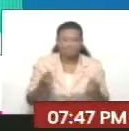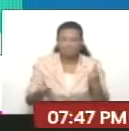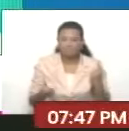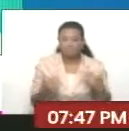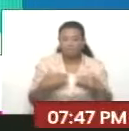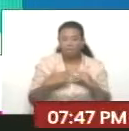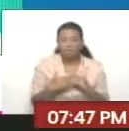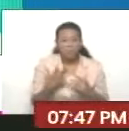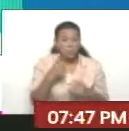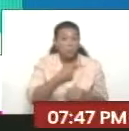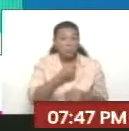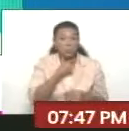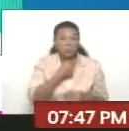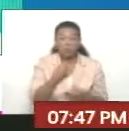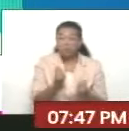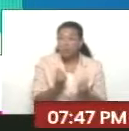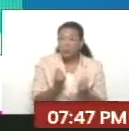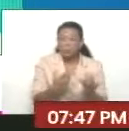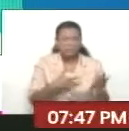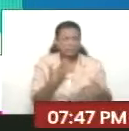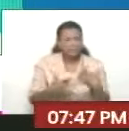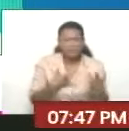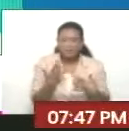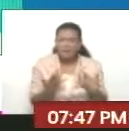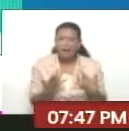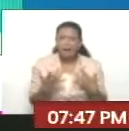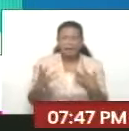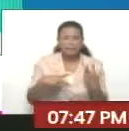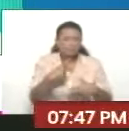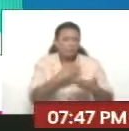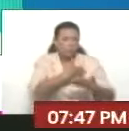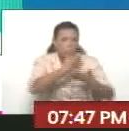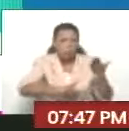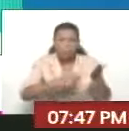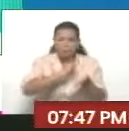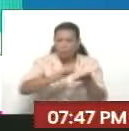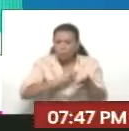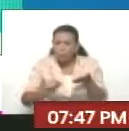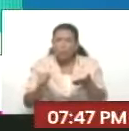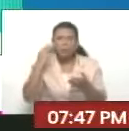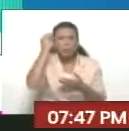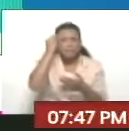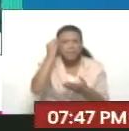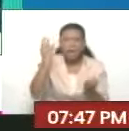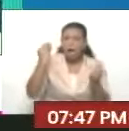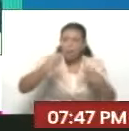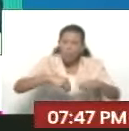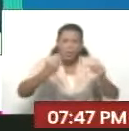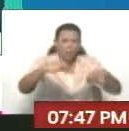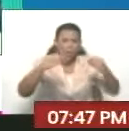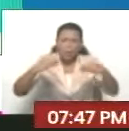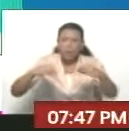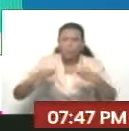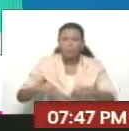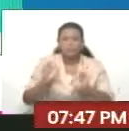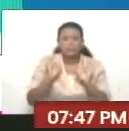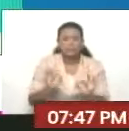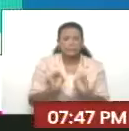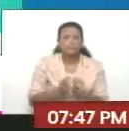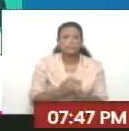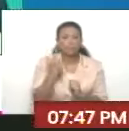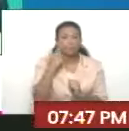A mí me alegra cuando me sale mucha actividad productiva, planificada, bien pensada, siempre dentro de una